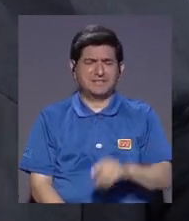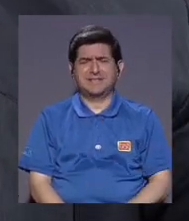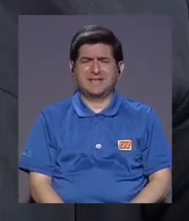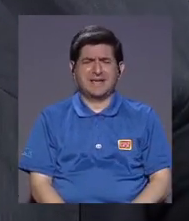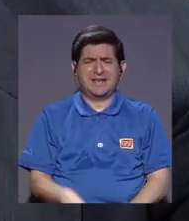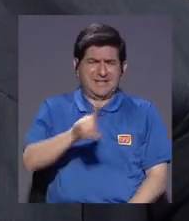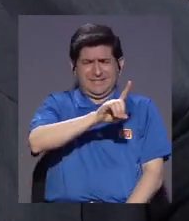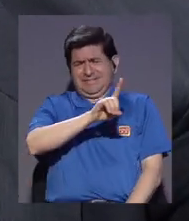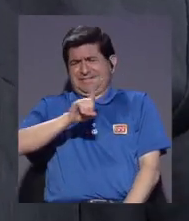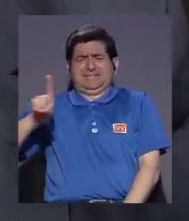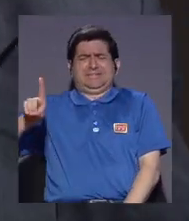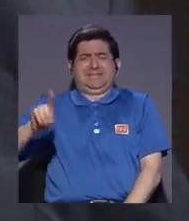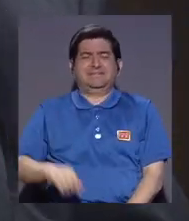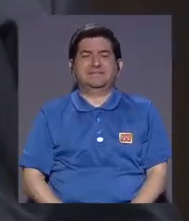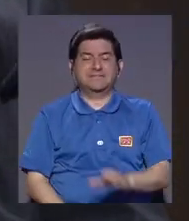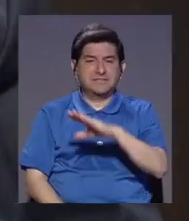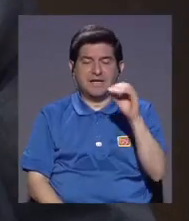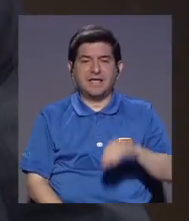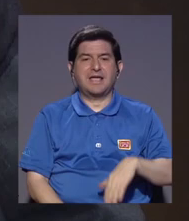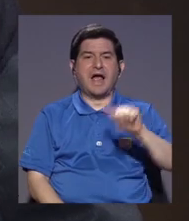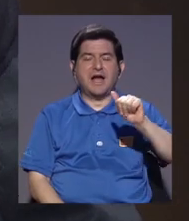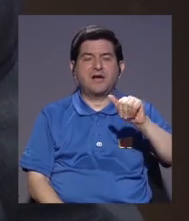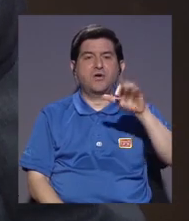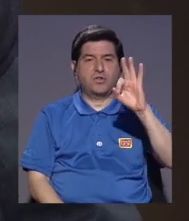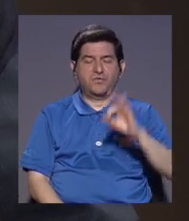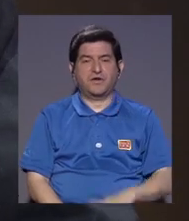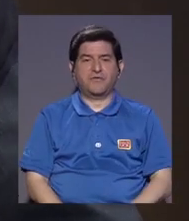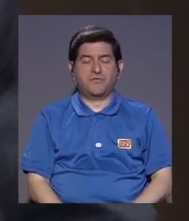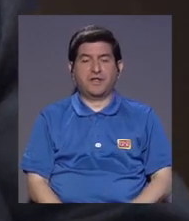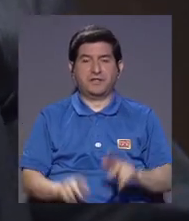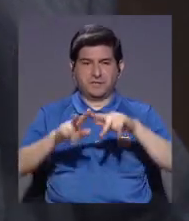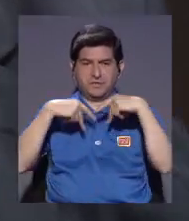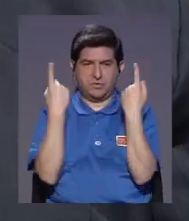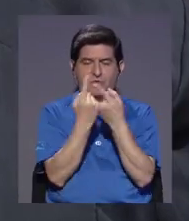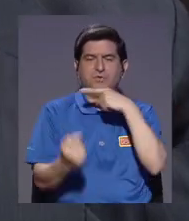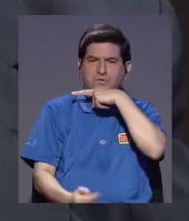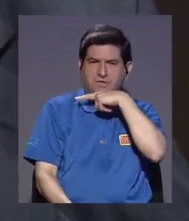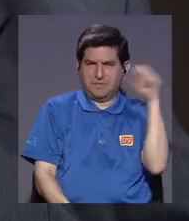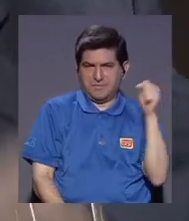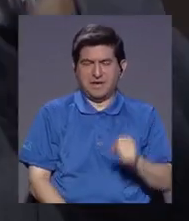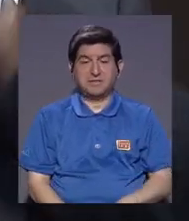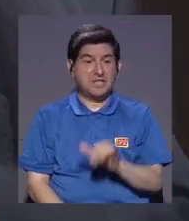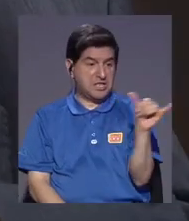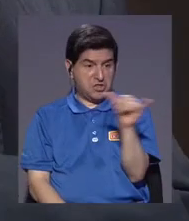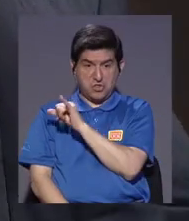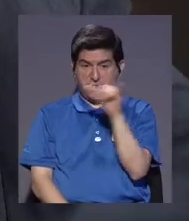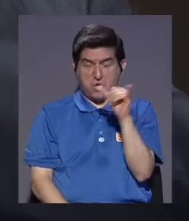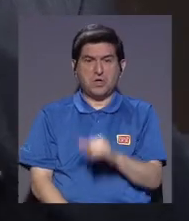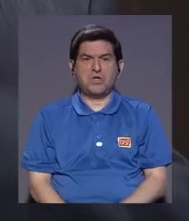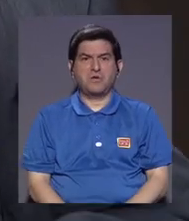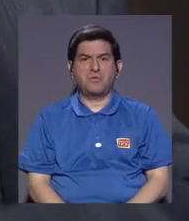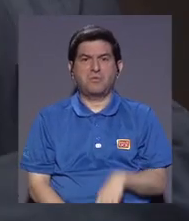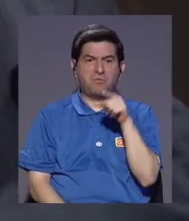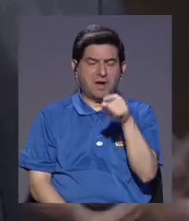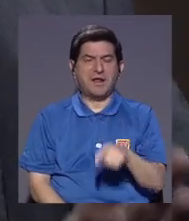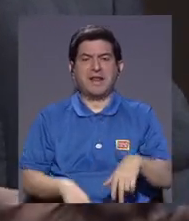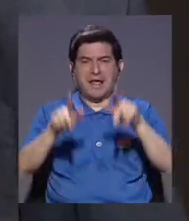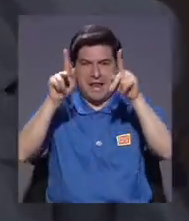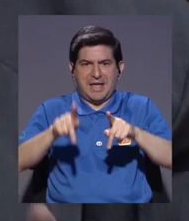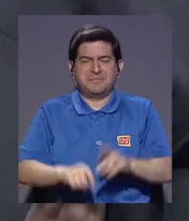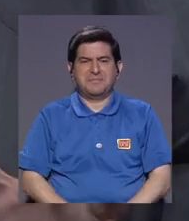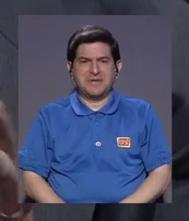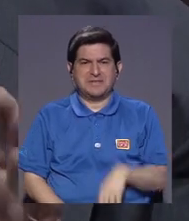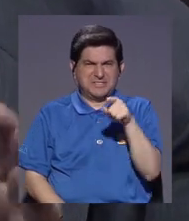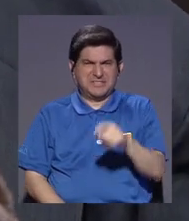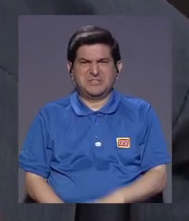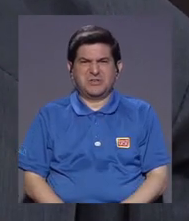ultraderecha y a arnoldo se reto del partido comunista por igual sopa piar aquel